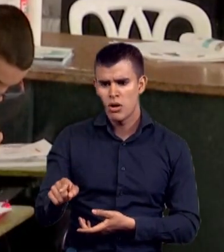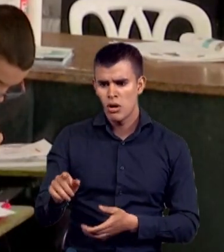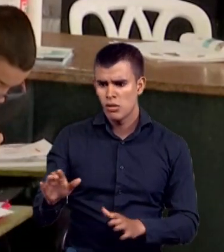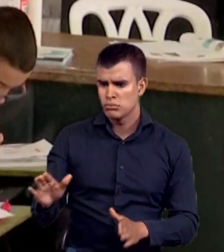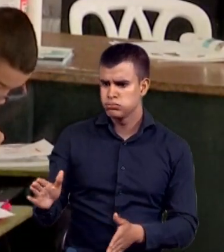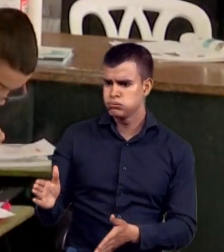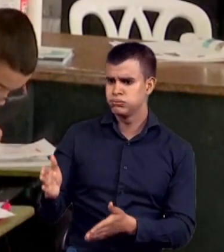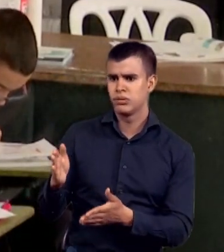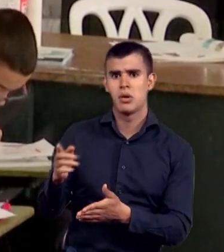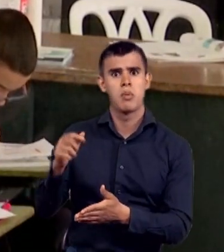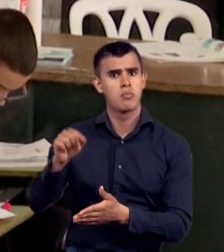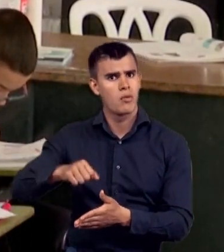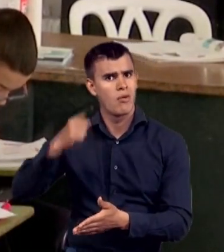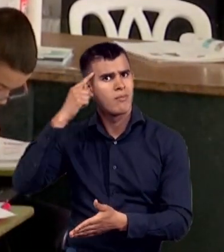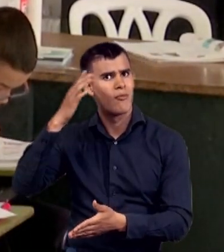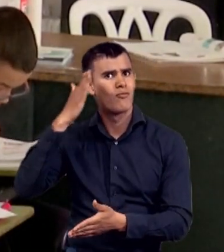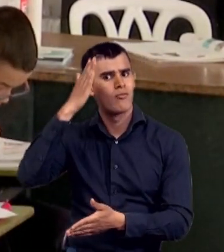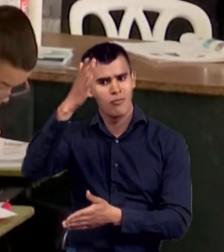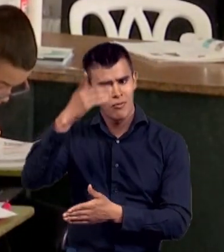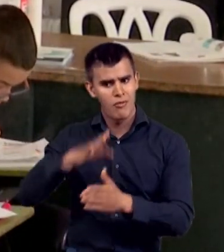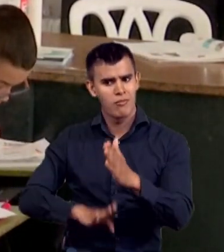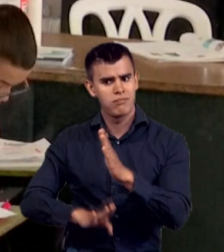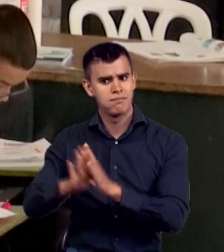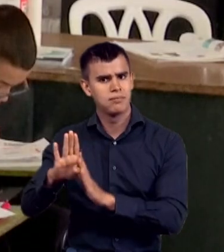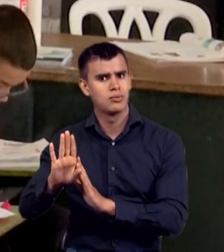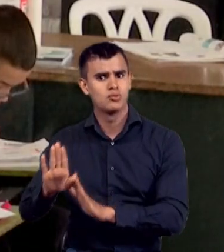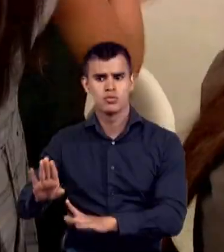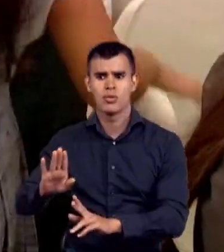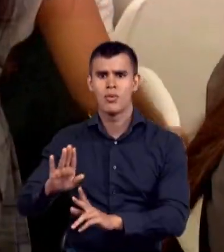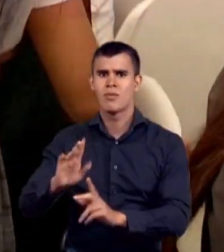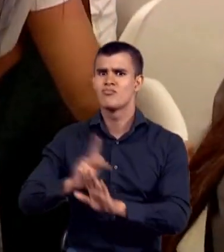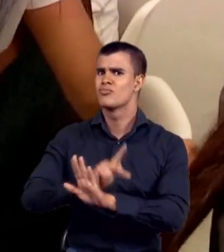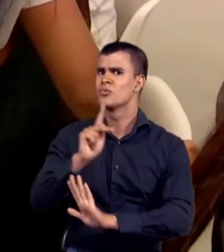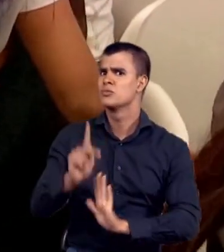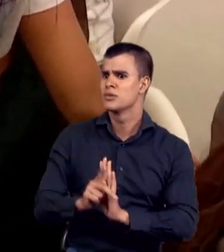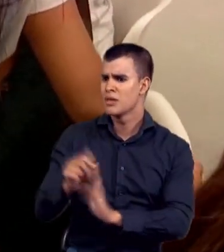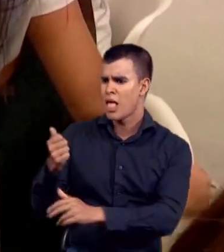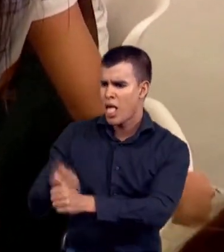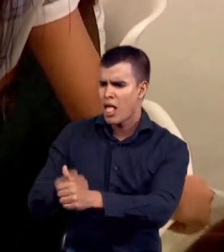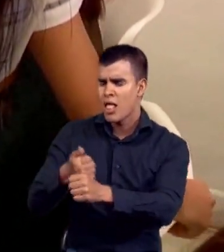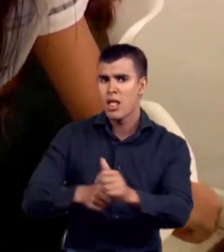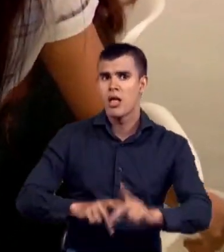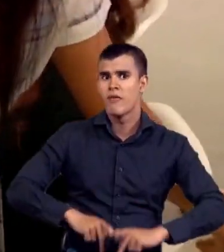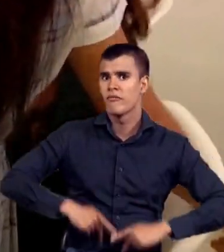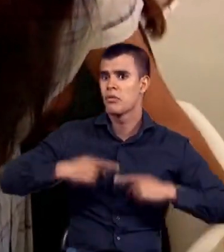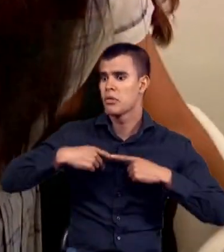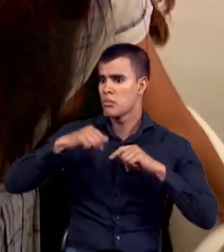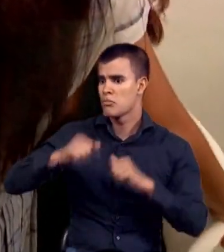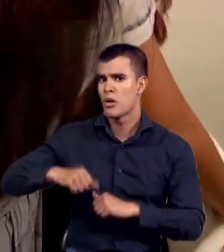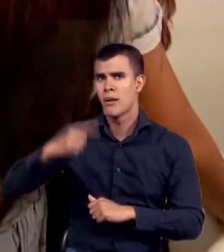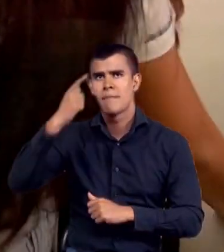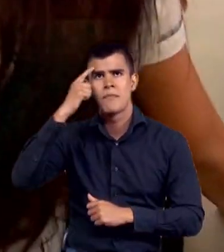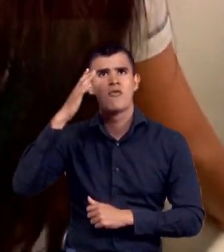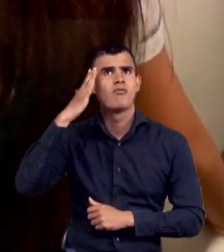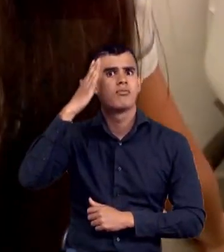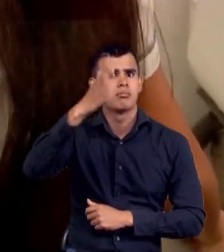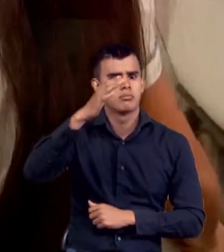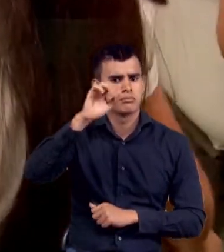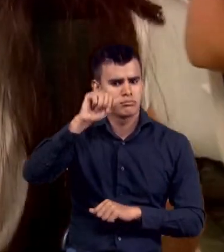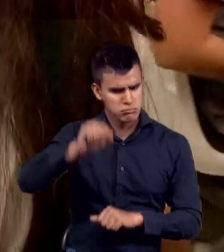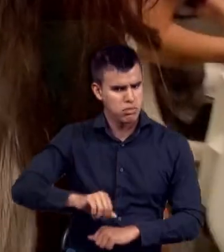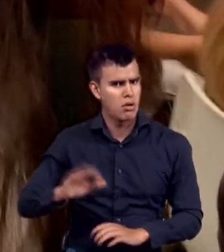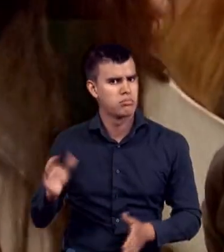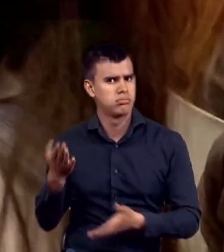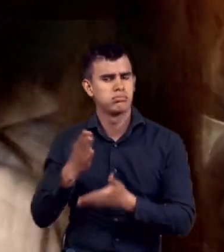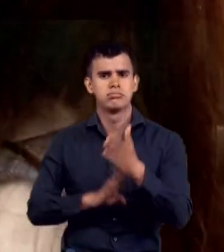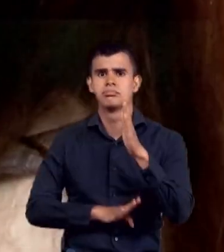vamos construyendo una nueva expectativa de vida para estos niños que a largo plazo